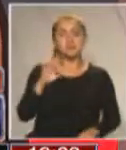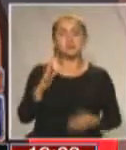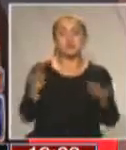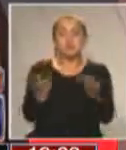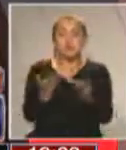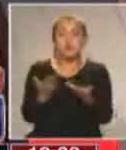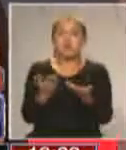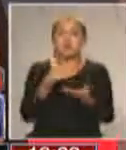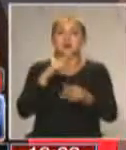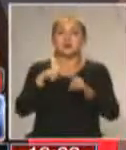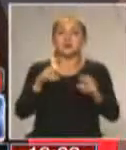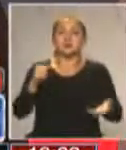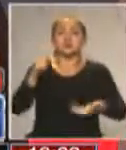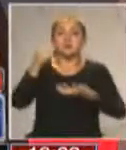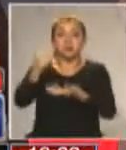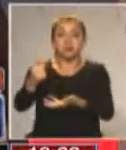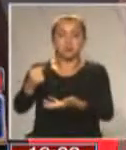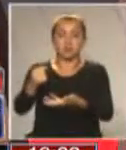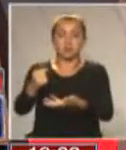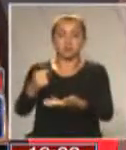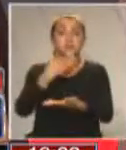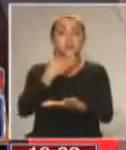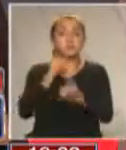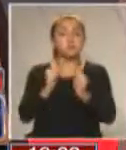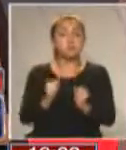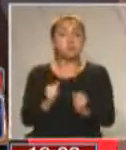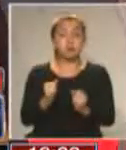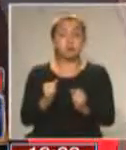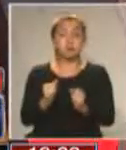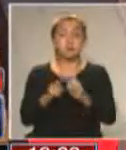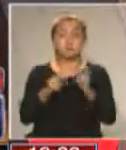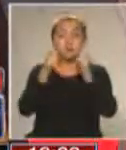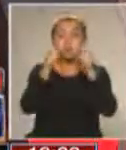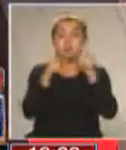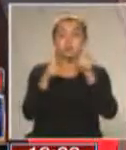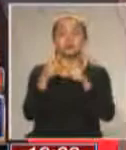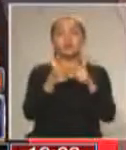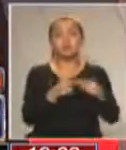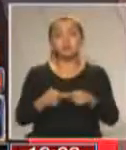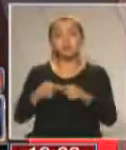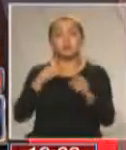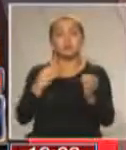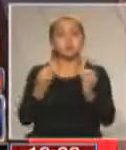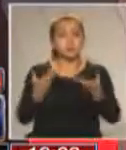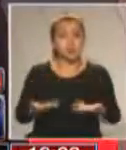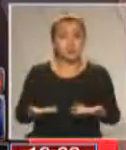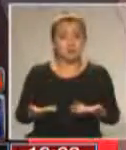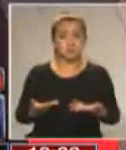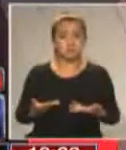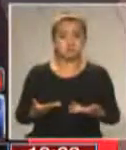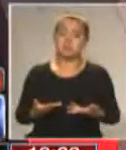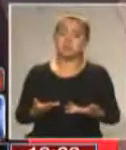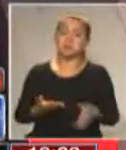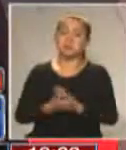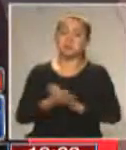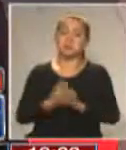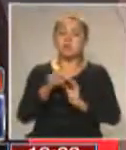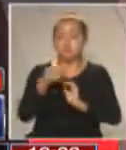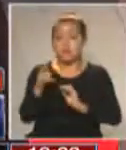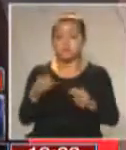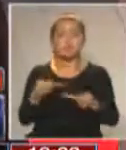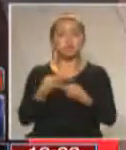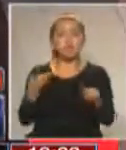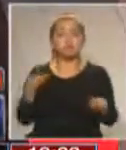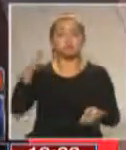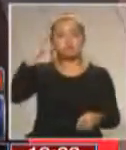y a quién le donó el señor Luksic, también uno puede hacer un control social de qué es lo que está sucediendo. Y quizás si eso fuera público y